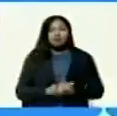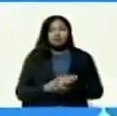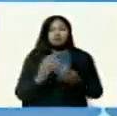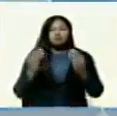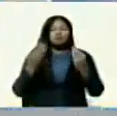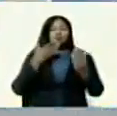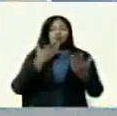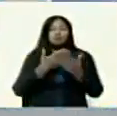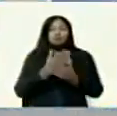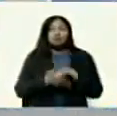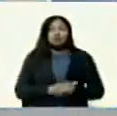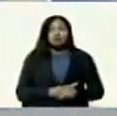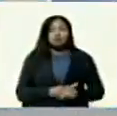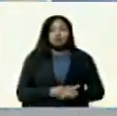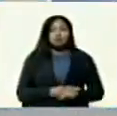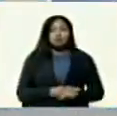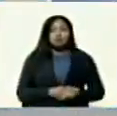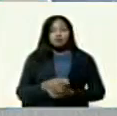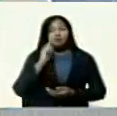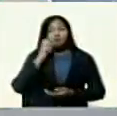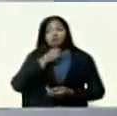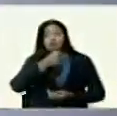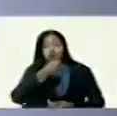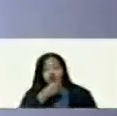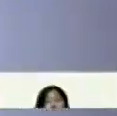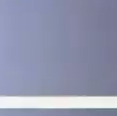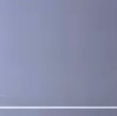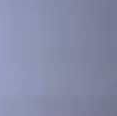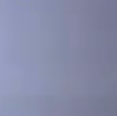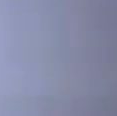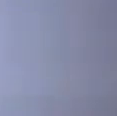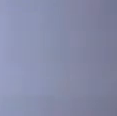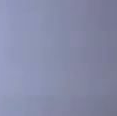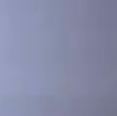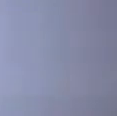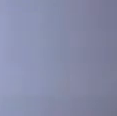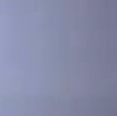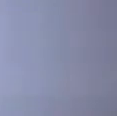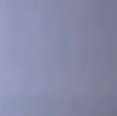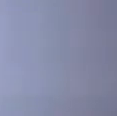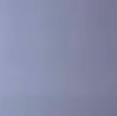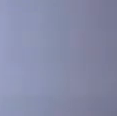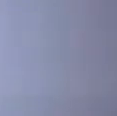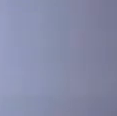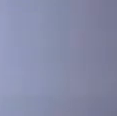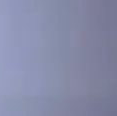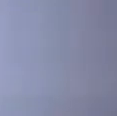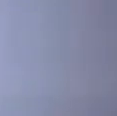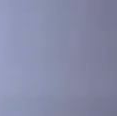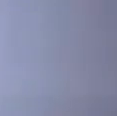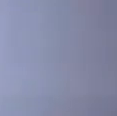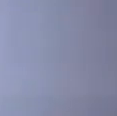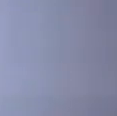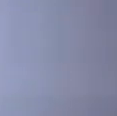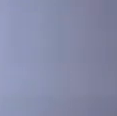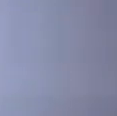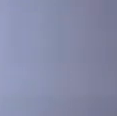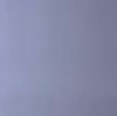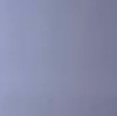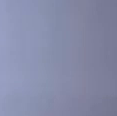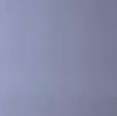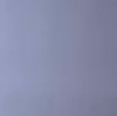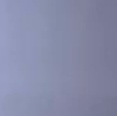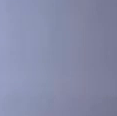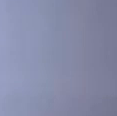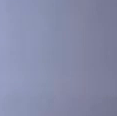gracias. Han sido las declaraciones de la vicepresidenta ejecutiva de la República, doctora Delcy Rodríguez. Declaraciones a los medios